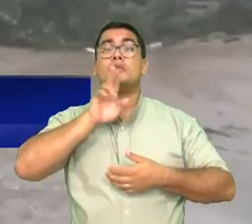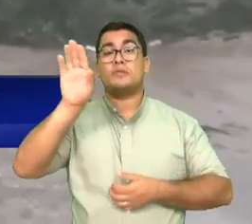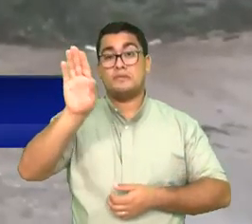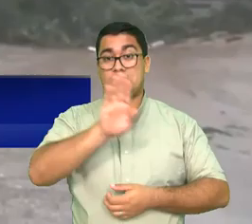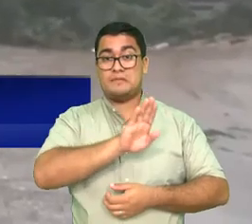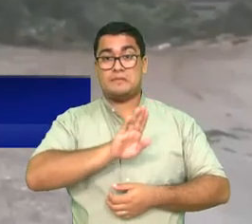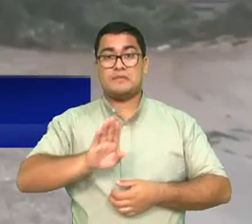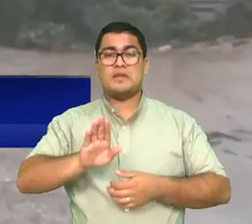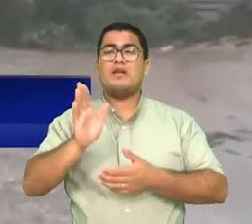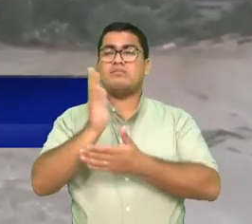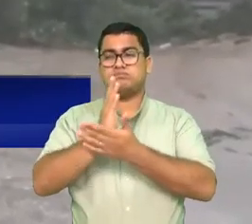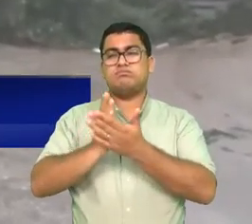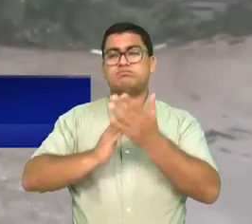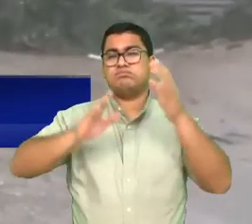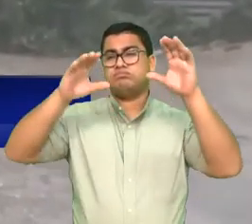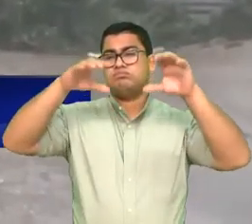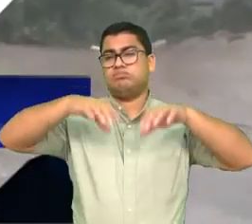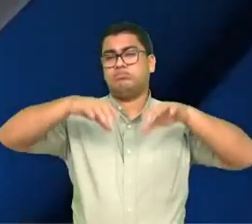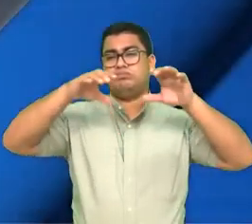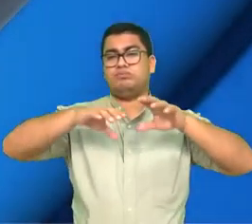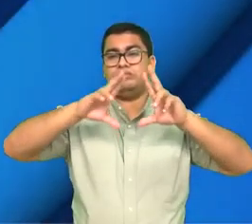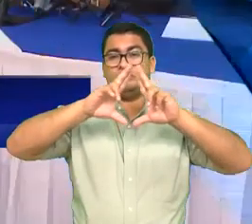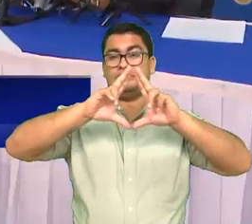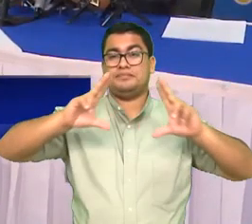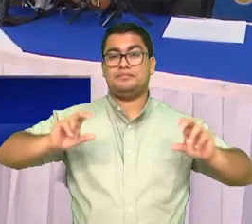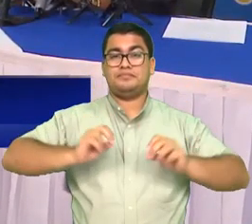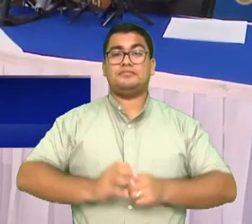y pacífico del país.